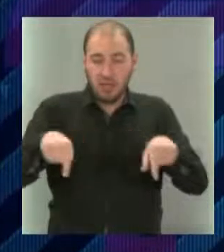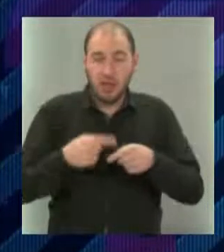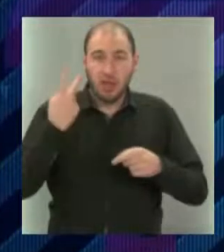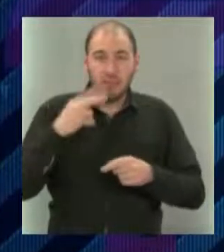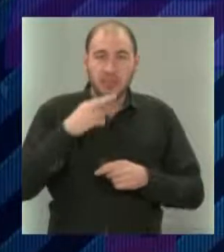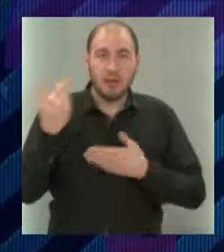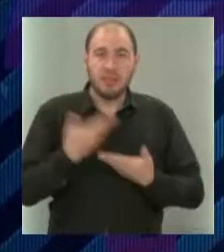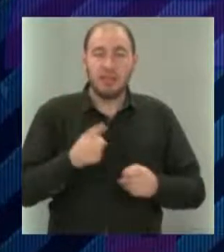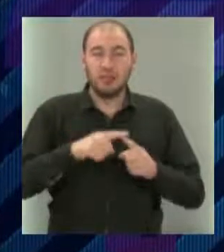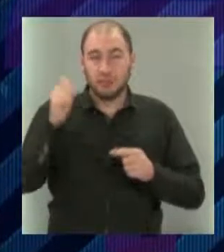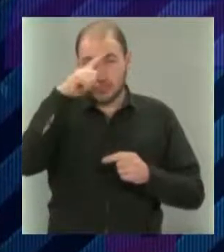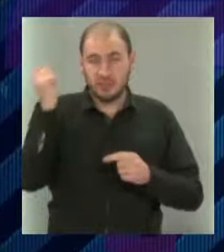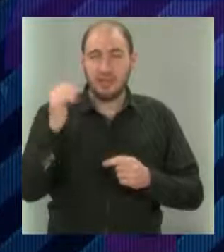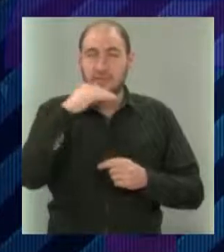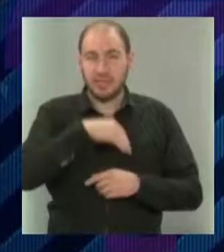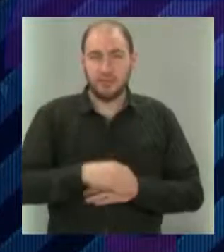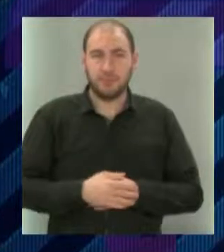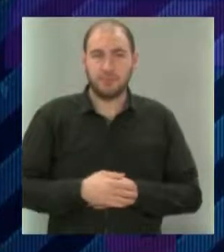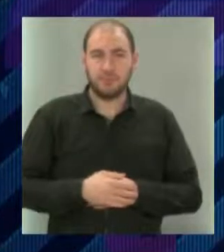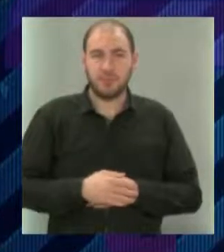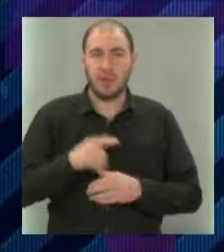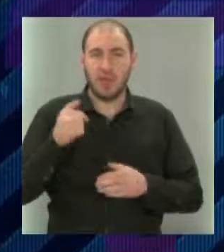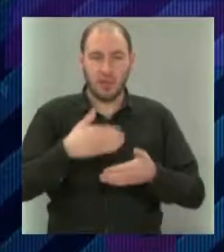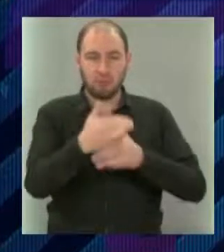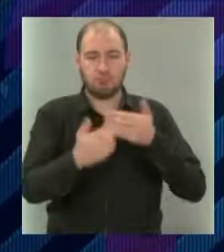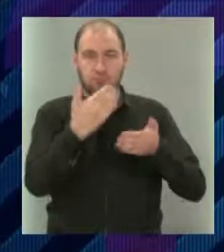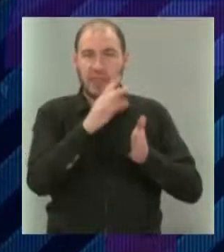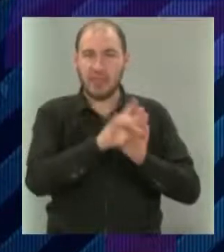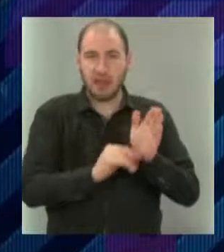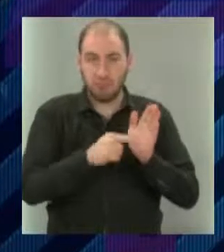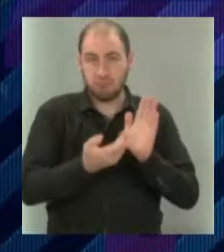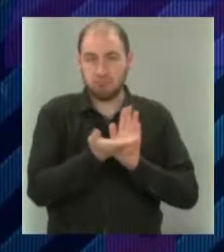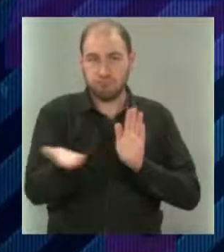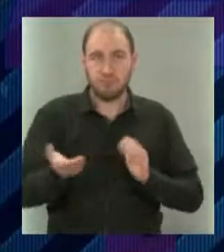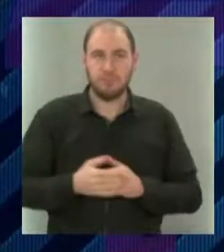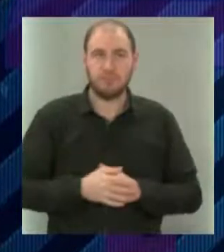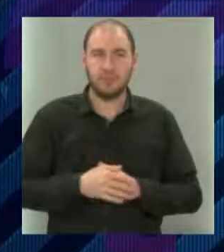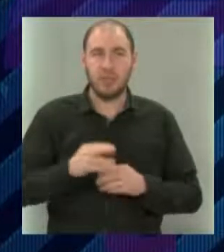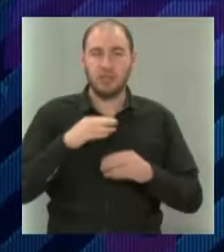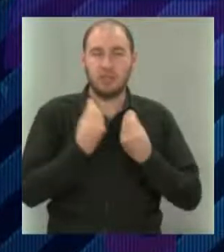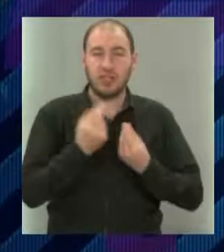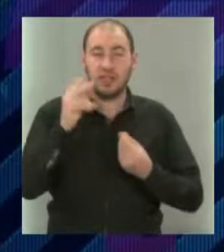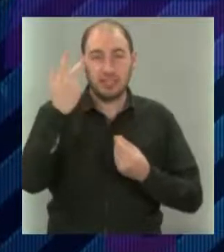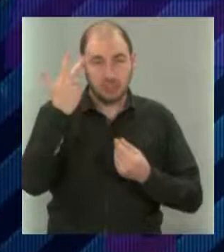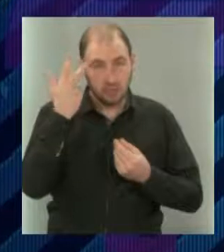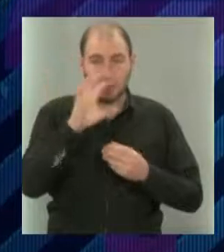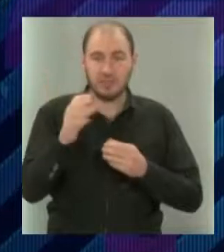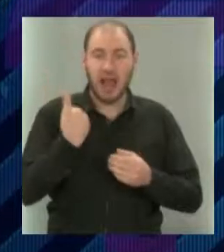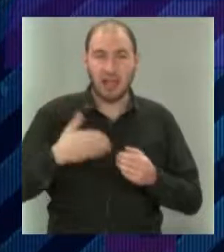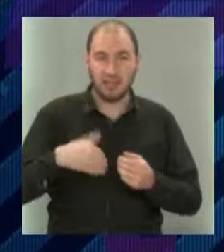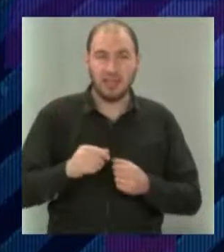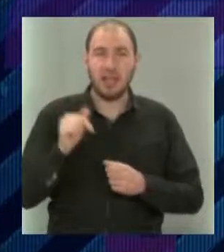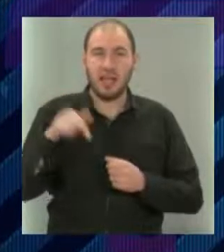2017 que presentó el Instituto Nacional de Vitivinicultura, que reveló los siguientes datos, los estamos viendo en pantalla. Hay 18 provincias argentinas que